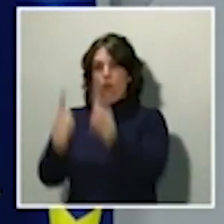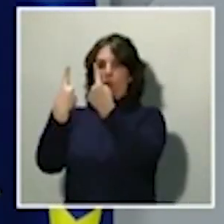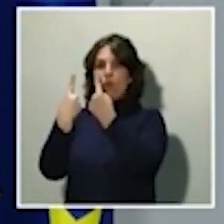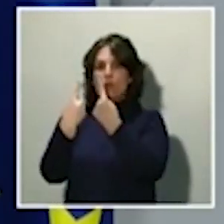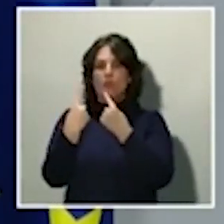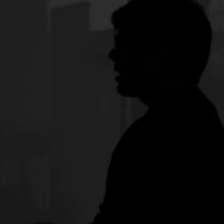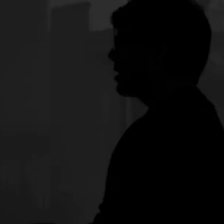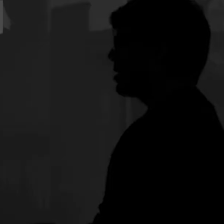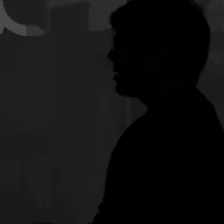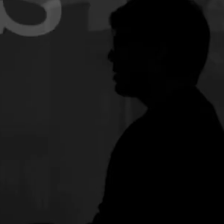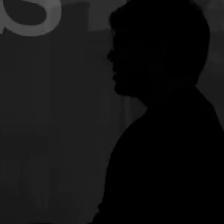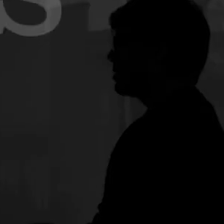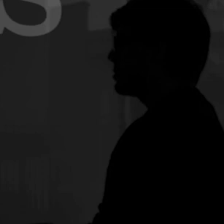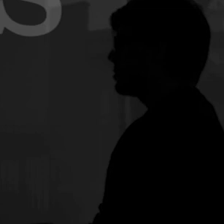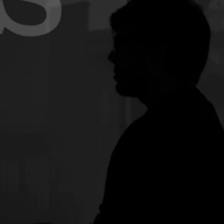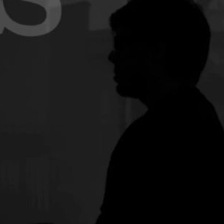cada uno de los países